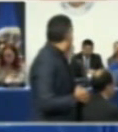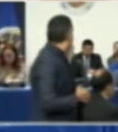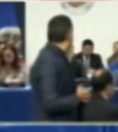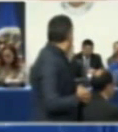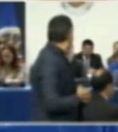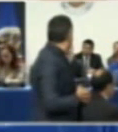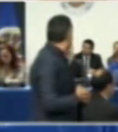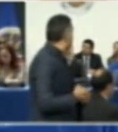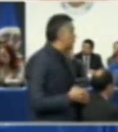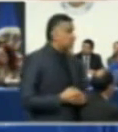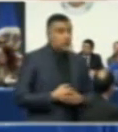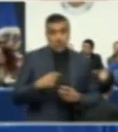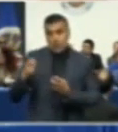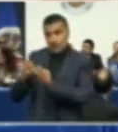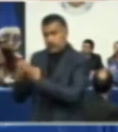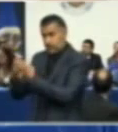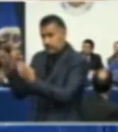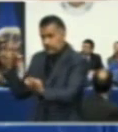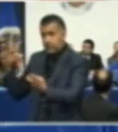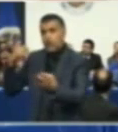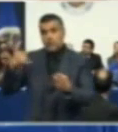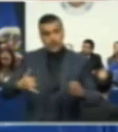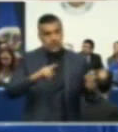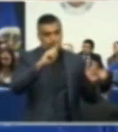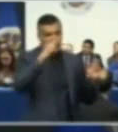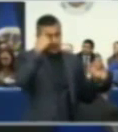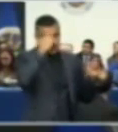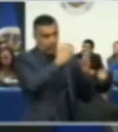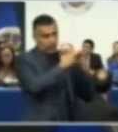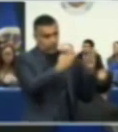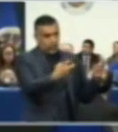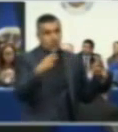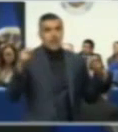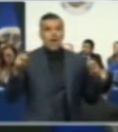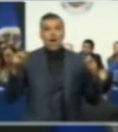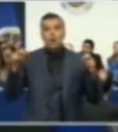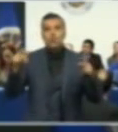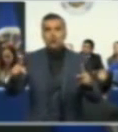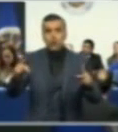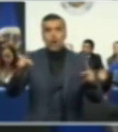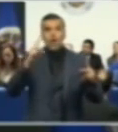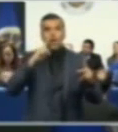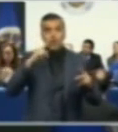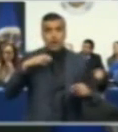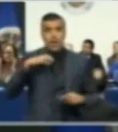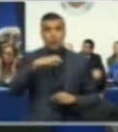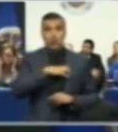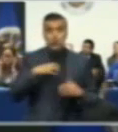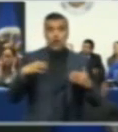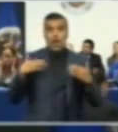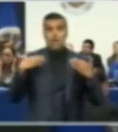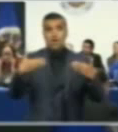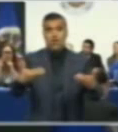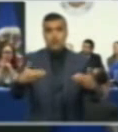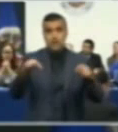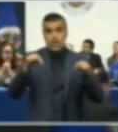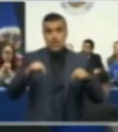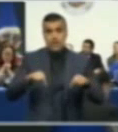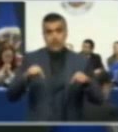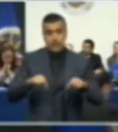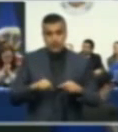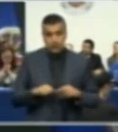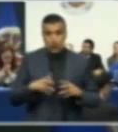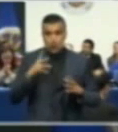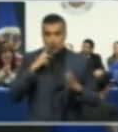a las solicitantes, como a los representantes del Estado, la oportunidad de que la comisión avance en este tema. Lo